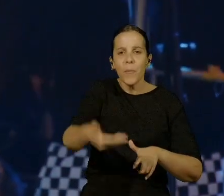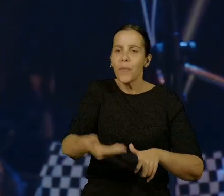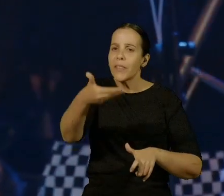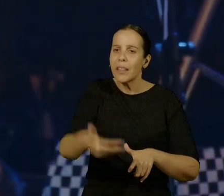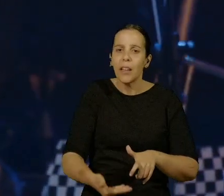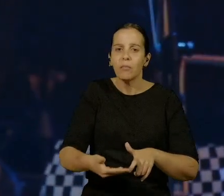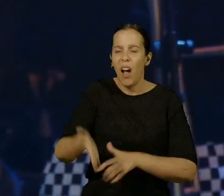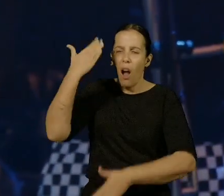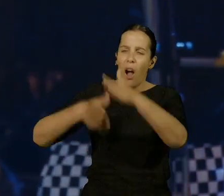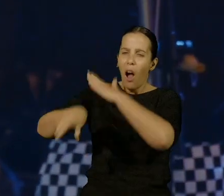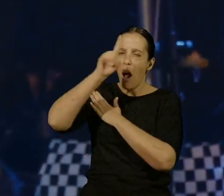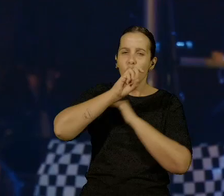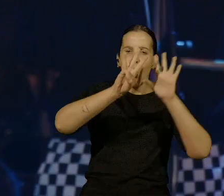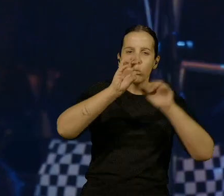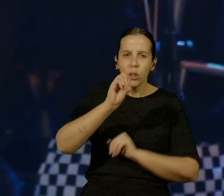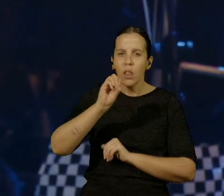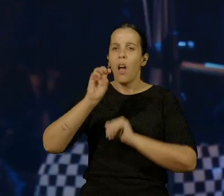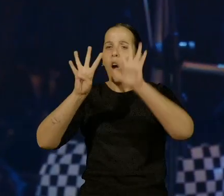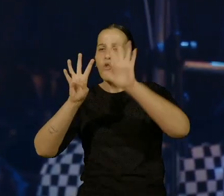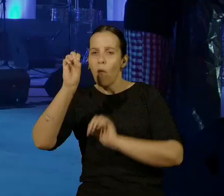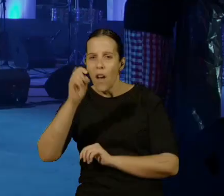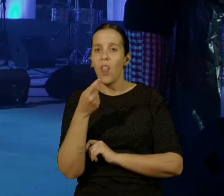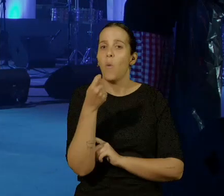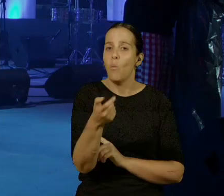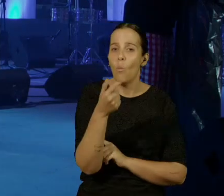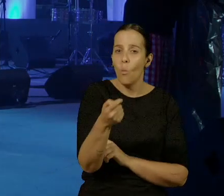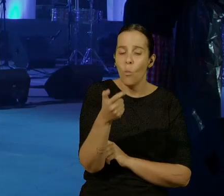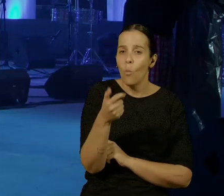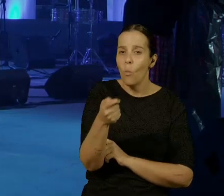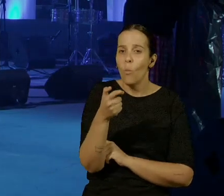años 80, los años 90 hicieron de Puerto de Rosario